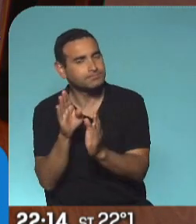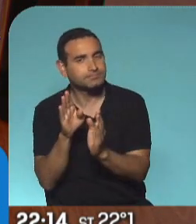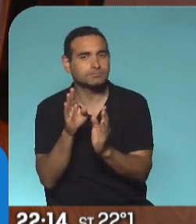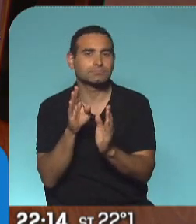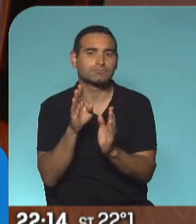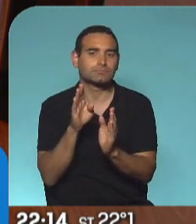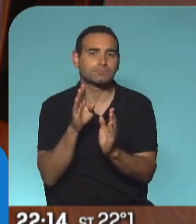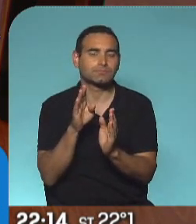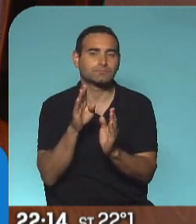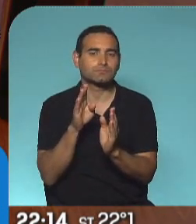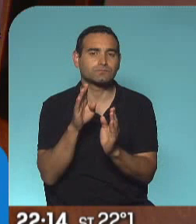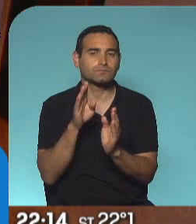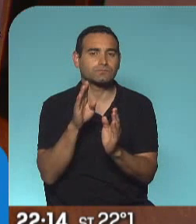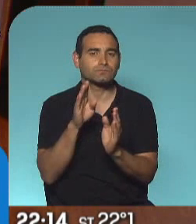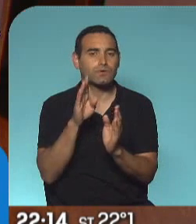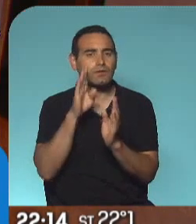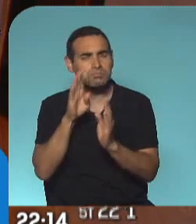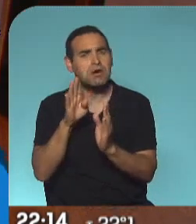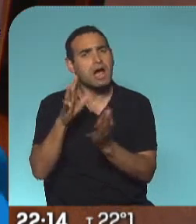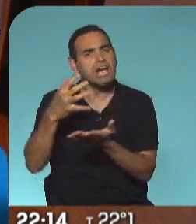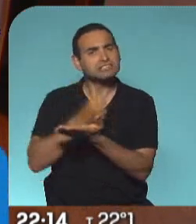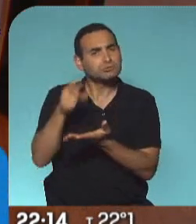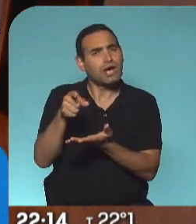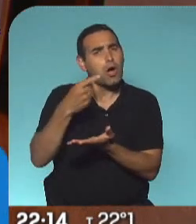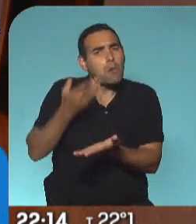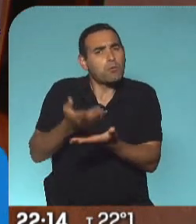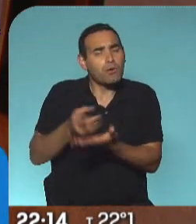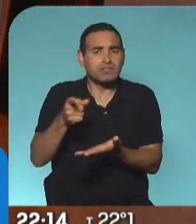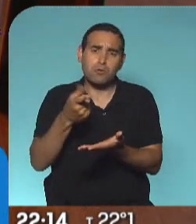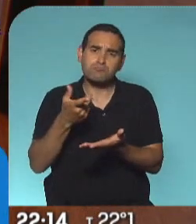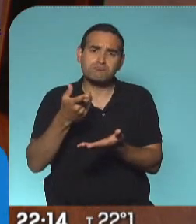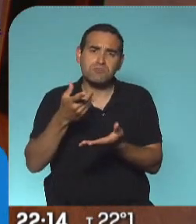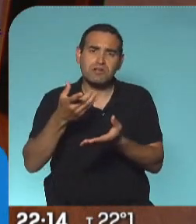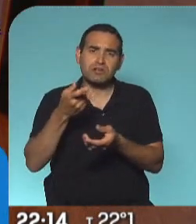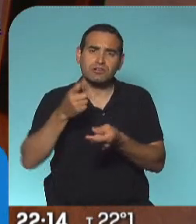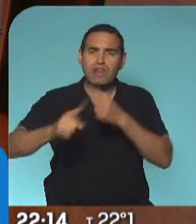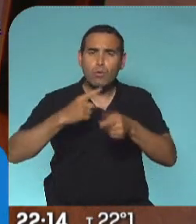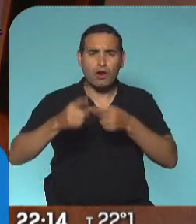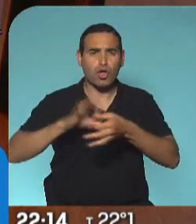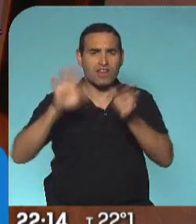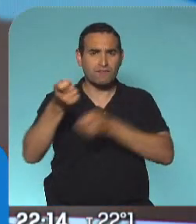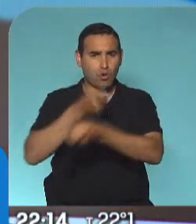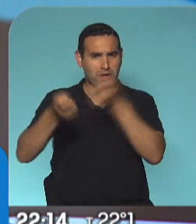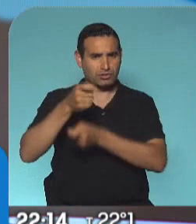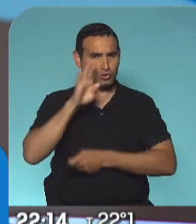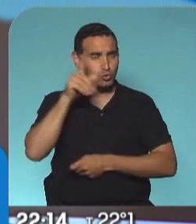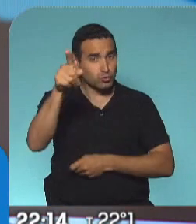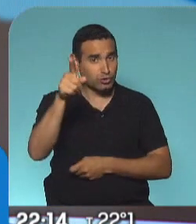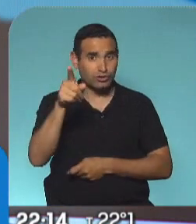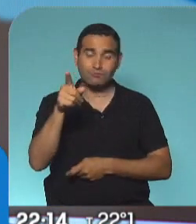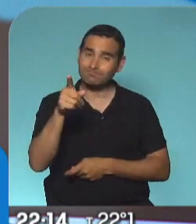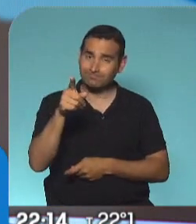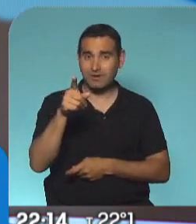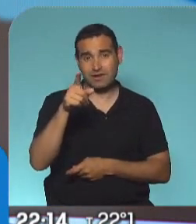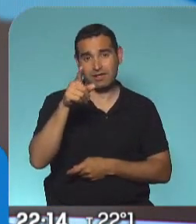cada vez más proclive, cada vez más permeable a aceptar propuestas como, por ejemplo, un tratado de libre comercio con Estados Unidos, algo que está en la agenda de Trump, porque Trump es reacio al libre